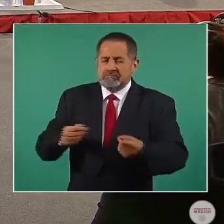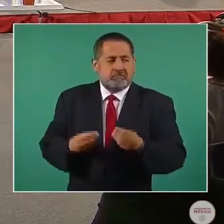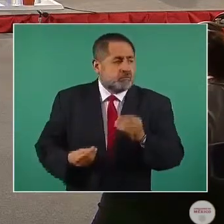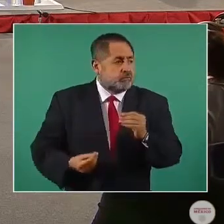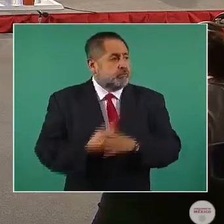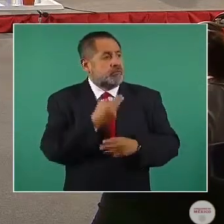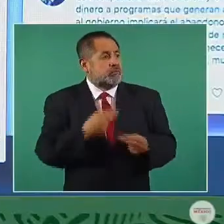ellos,